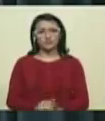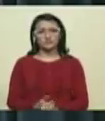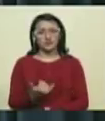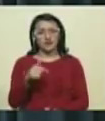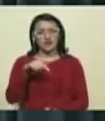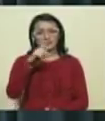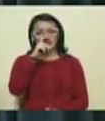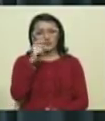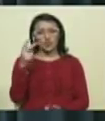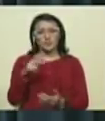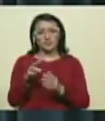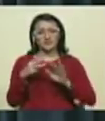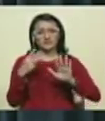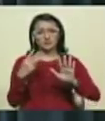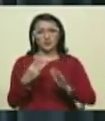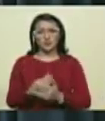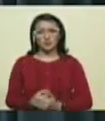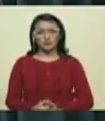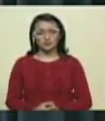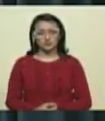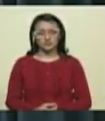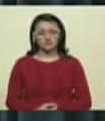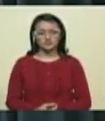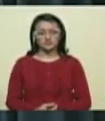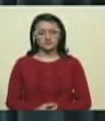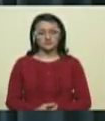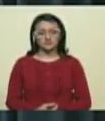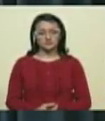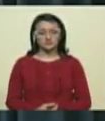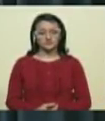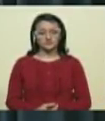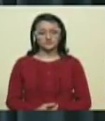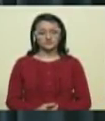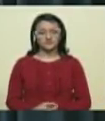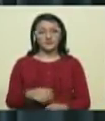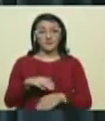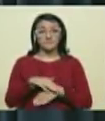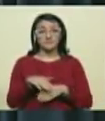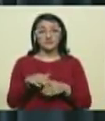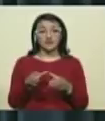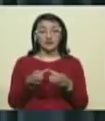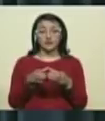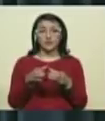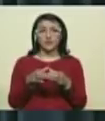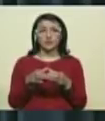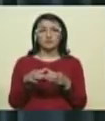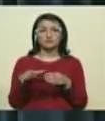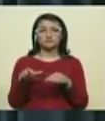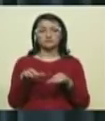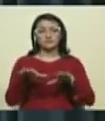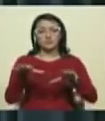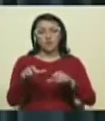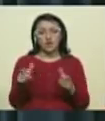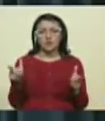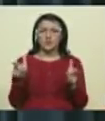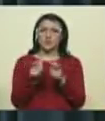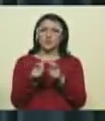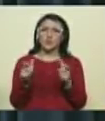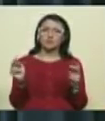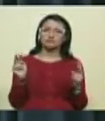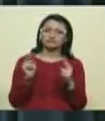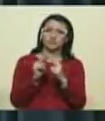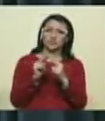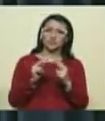año 2018, en que el Ministerio de Colonias convocó reuniones,